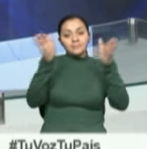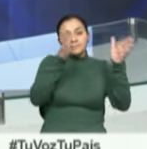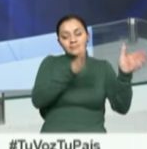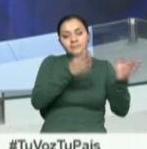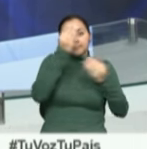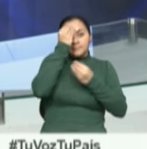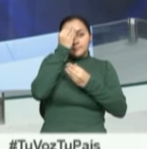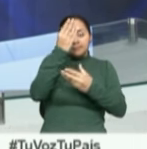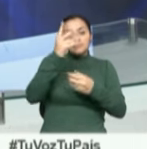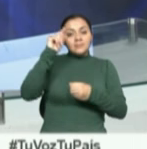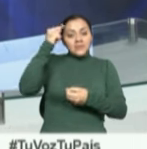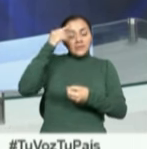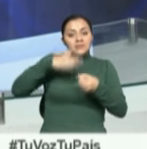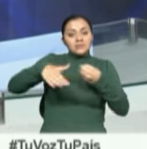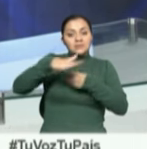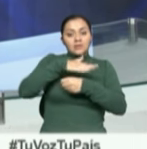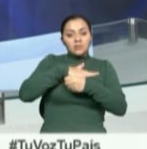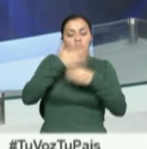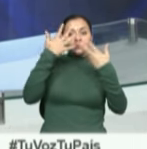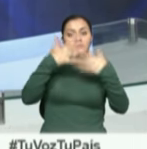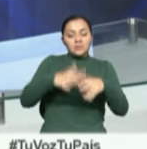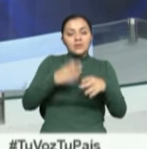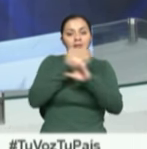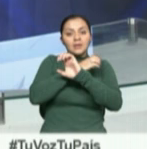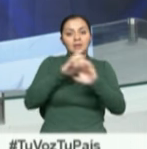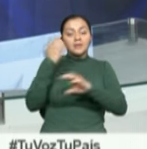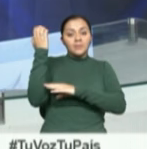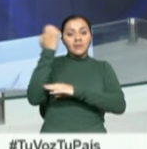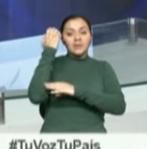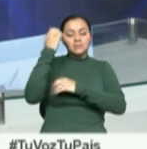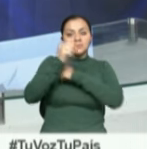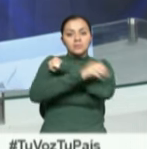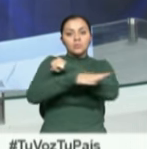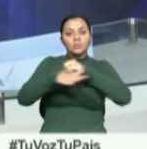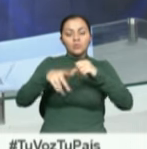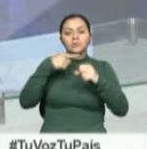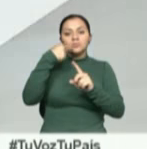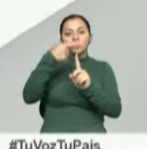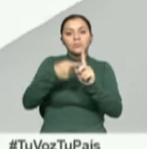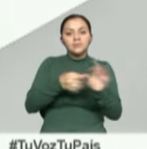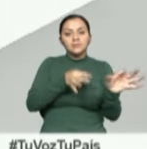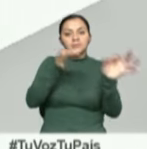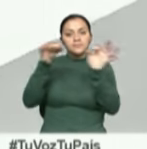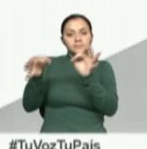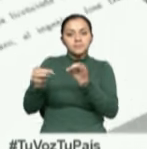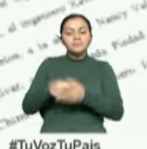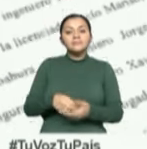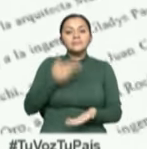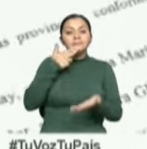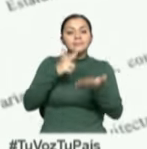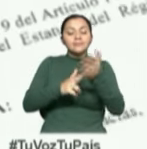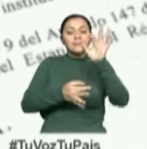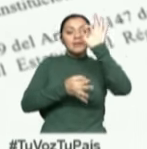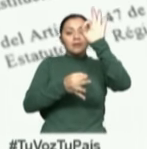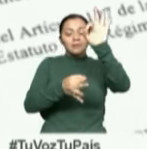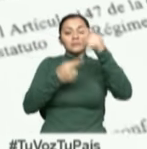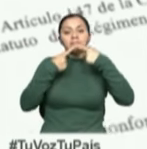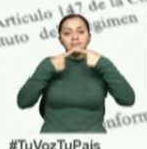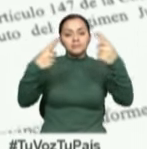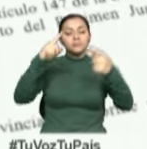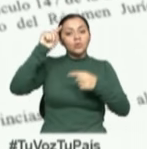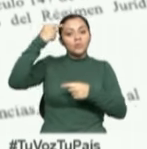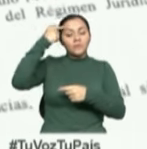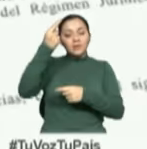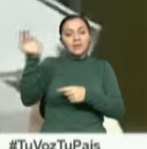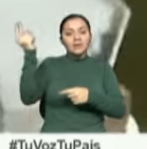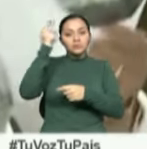contamos que el estado de excepción en Morona, Santiago, se mantiene por 30 días más. Mediante un comunicado de prensa, el Gobierno